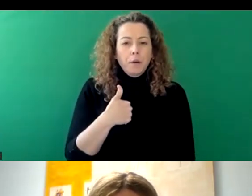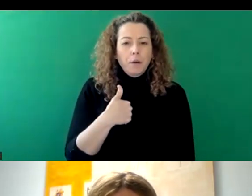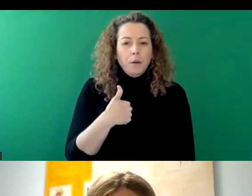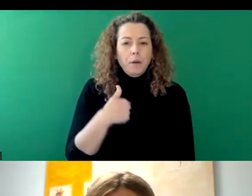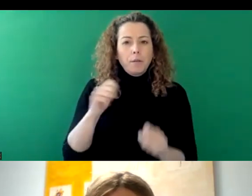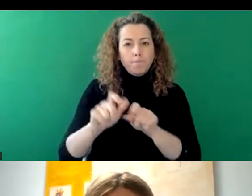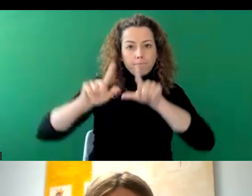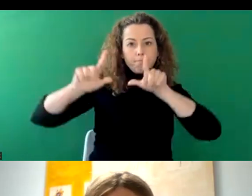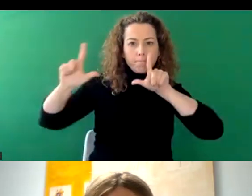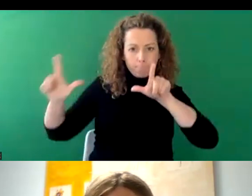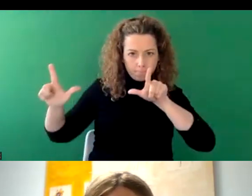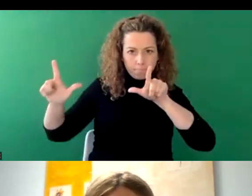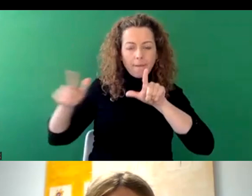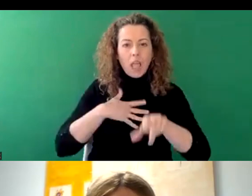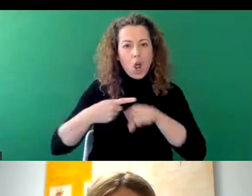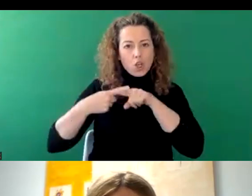una breve presentación